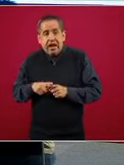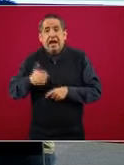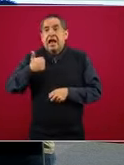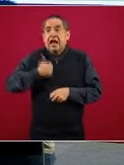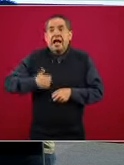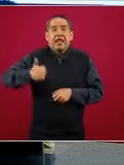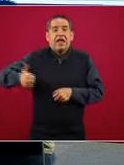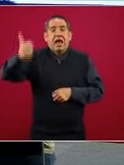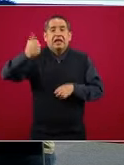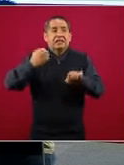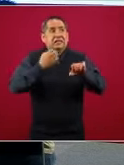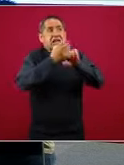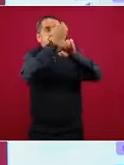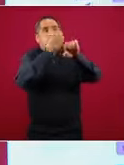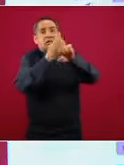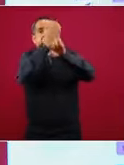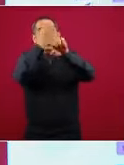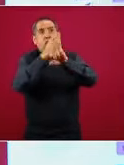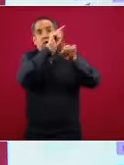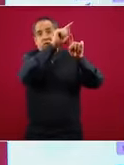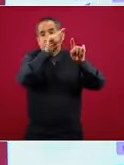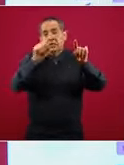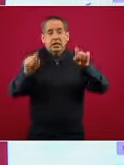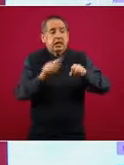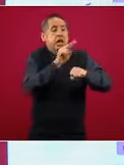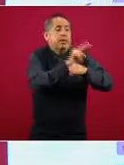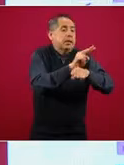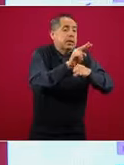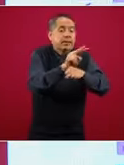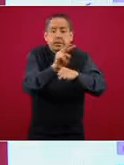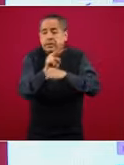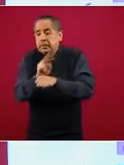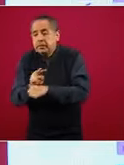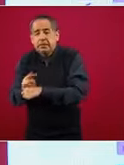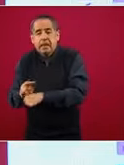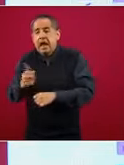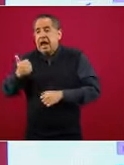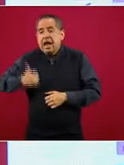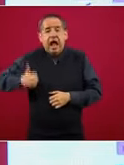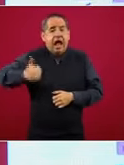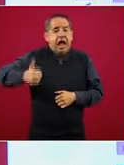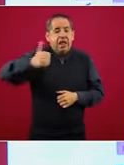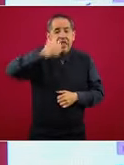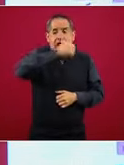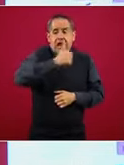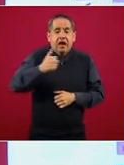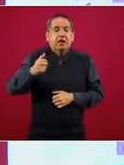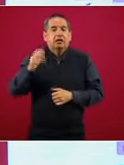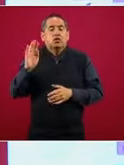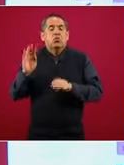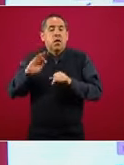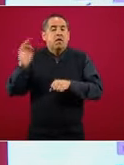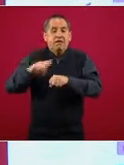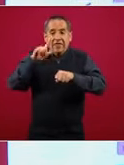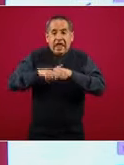cada rincón del país. El Sistema de Vigilancia Epidemiológica de México es un sistema